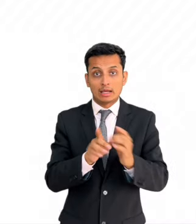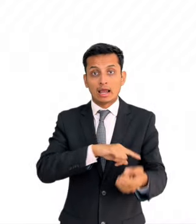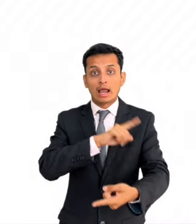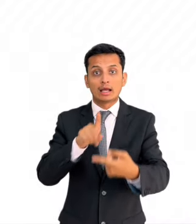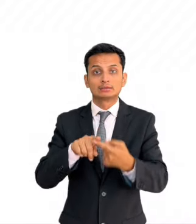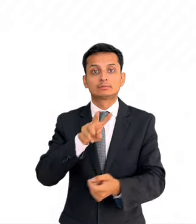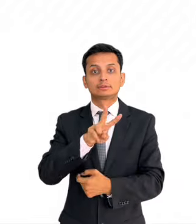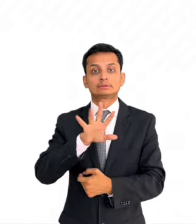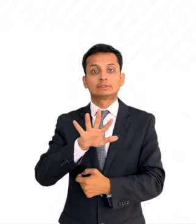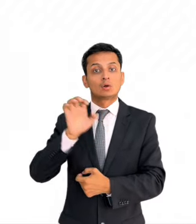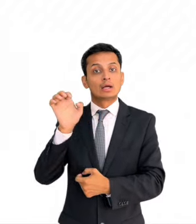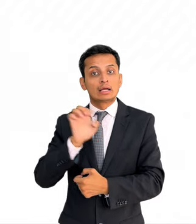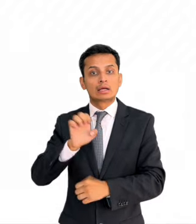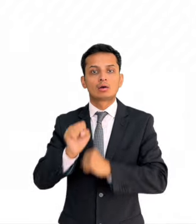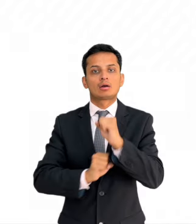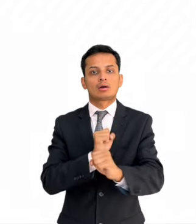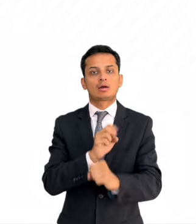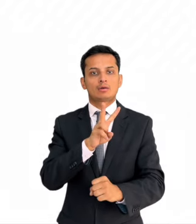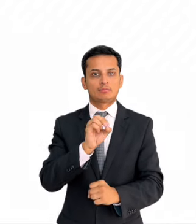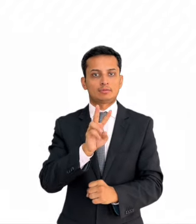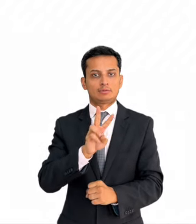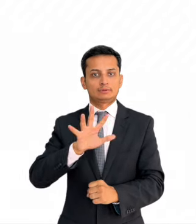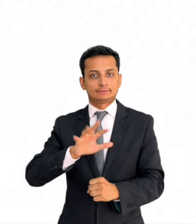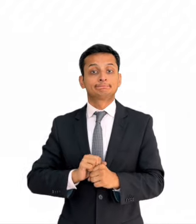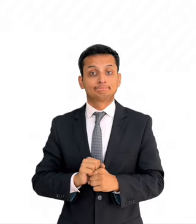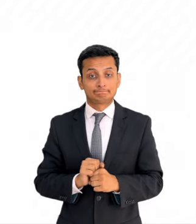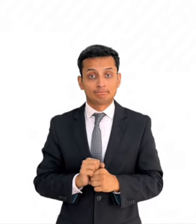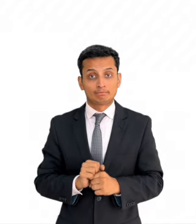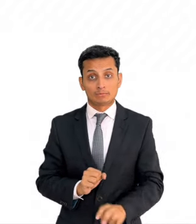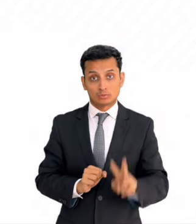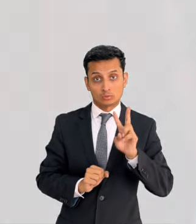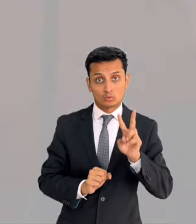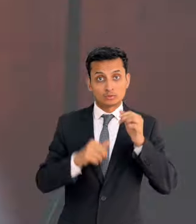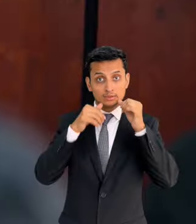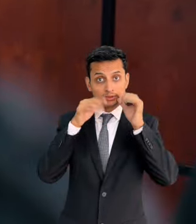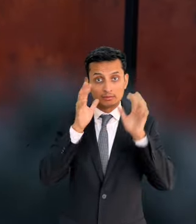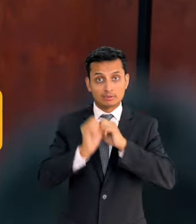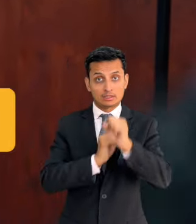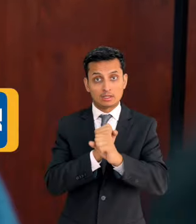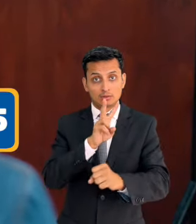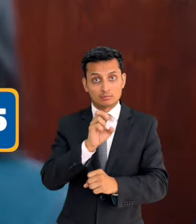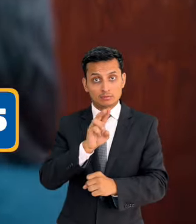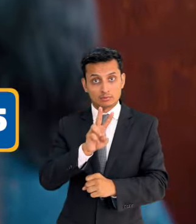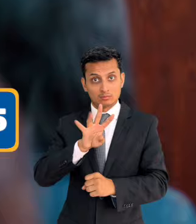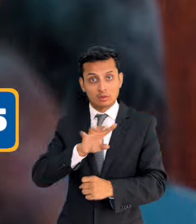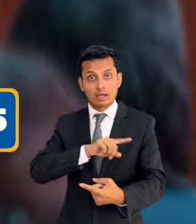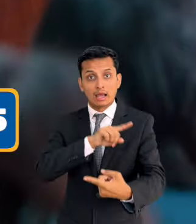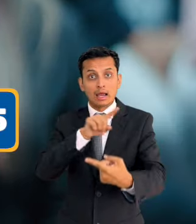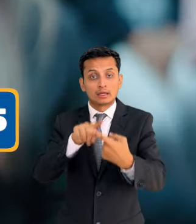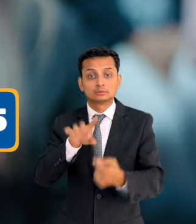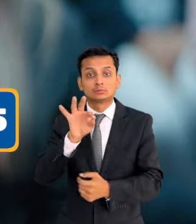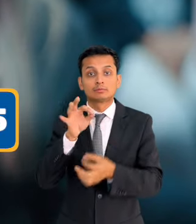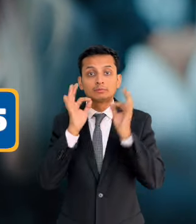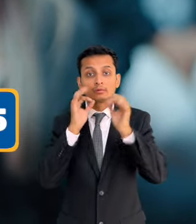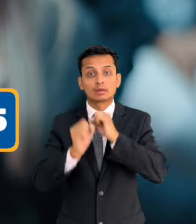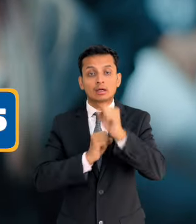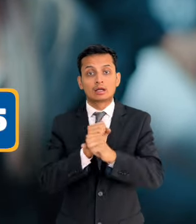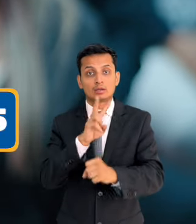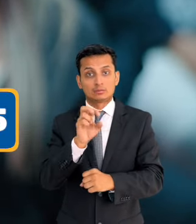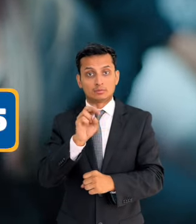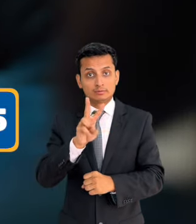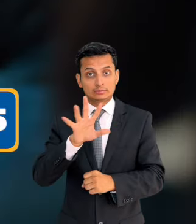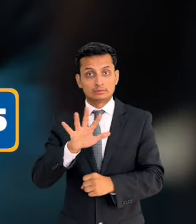de noviembre de 2024 al 25 de enero de 2025. Asimismo, del 2 de diciembre de 2024 al